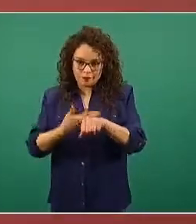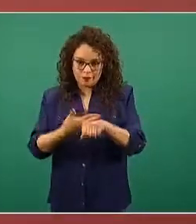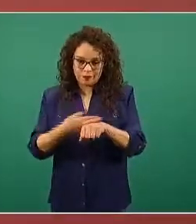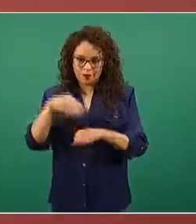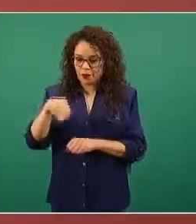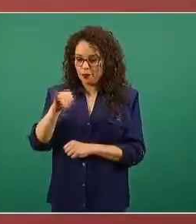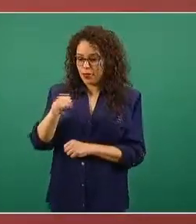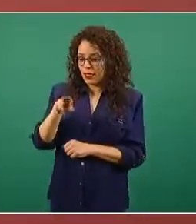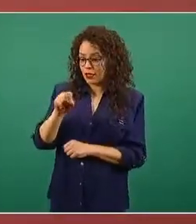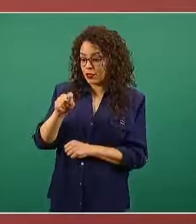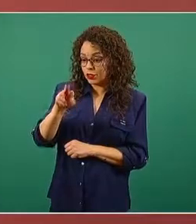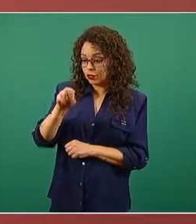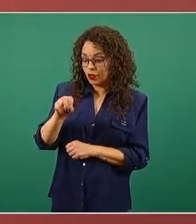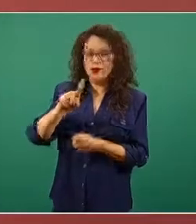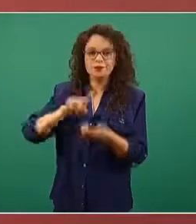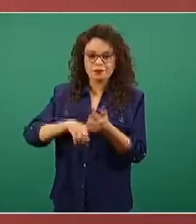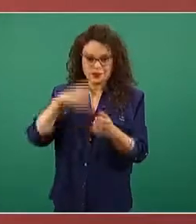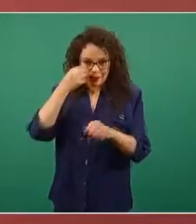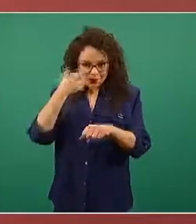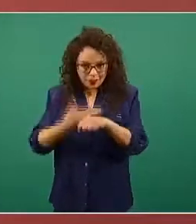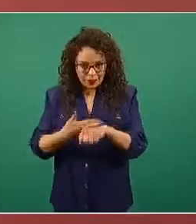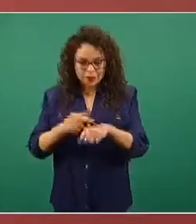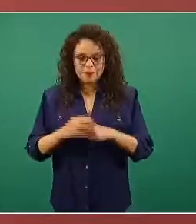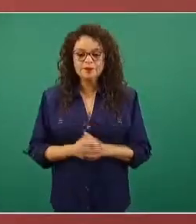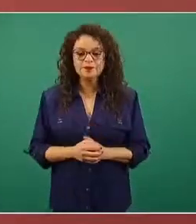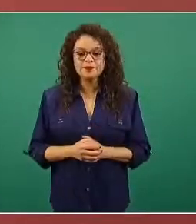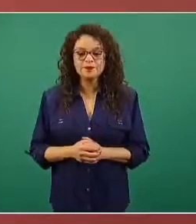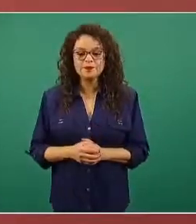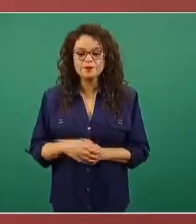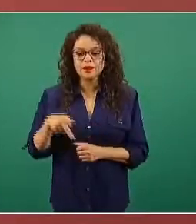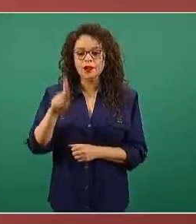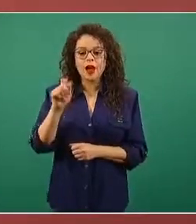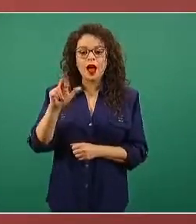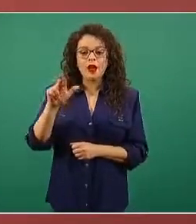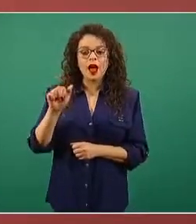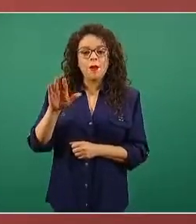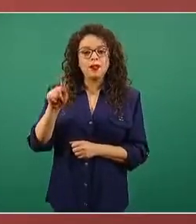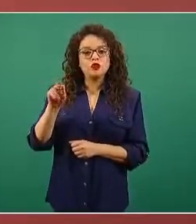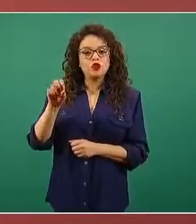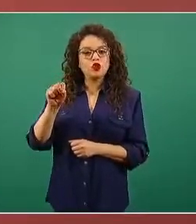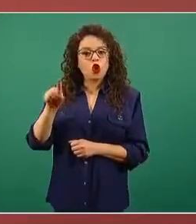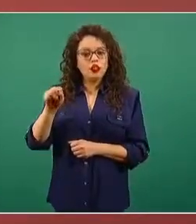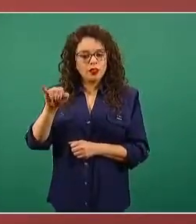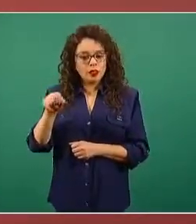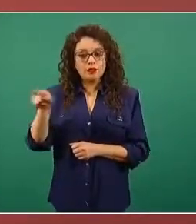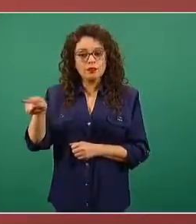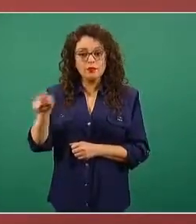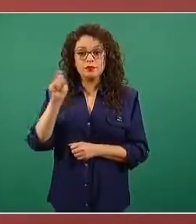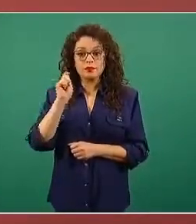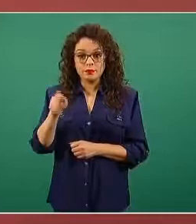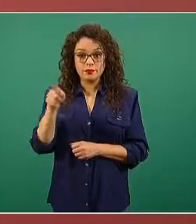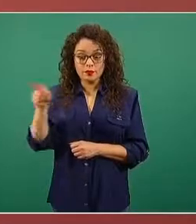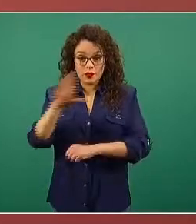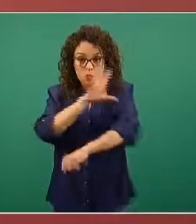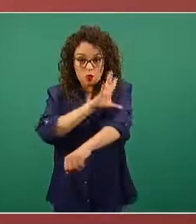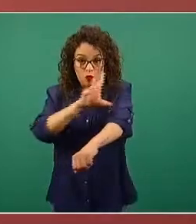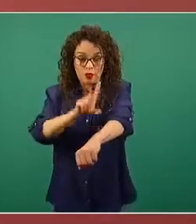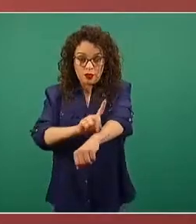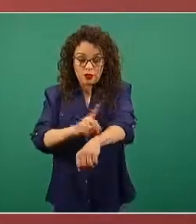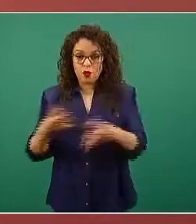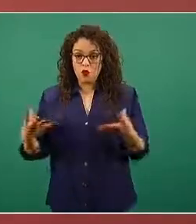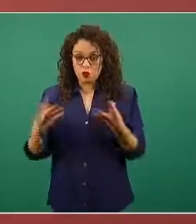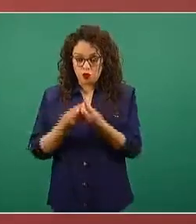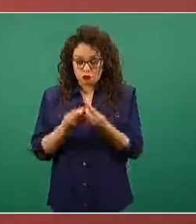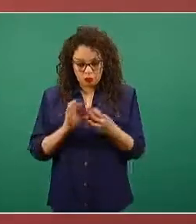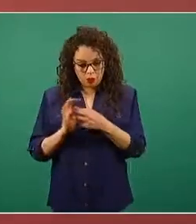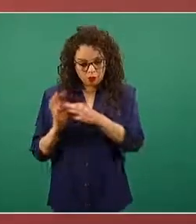secretario, y es la secretaria de Acceso a la Salud, Carla Bizzotti, quien estuvo al frente de esta coordinación junto